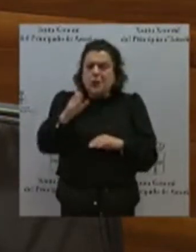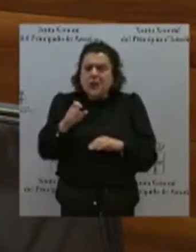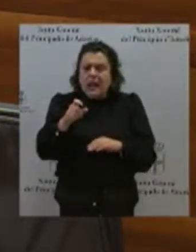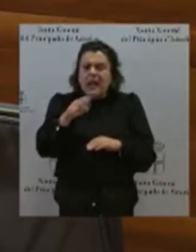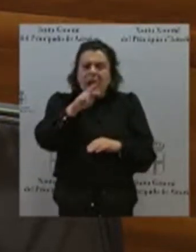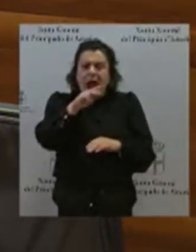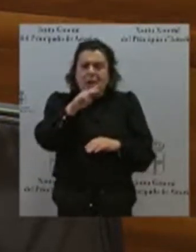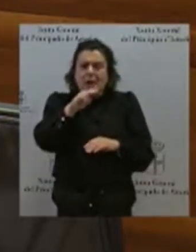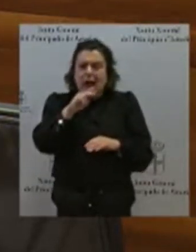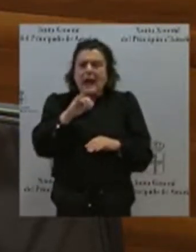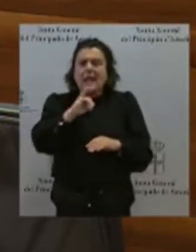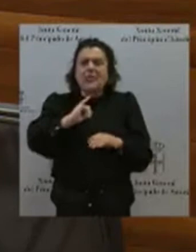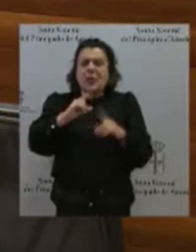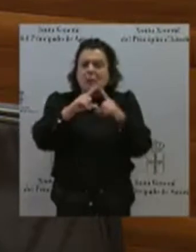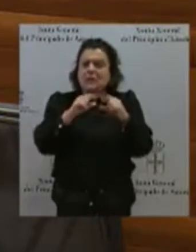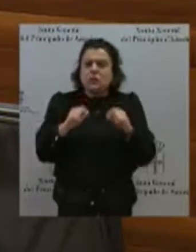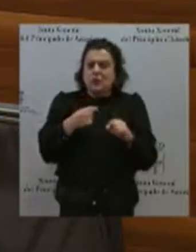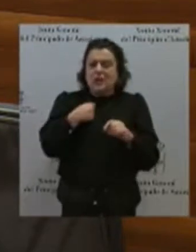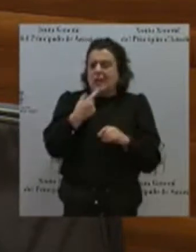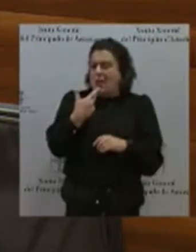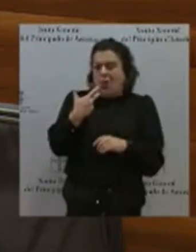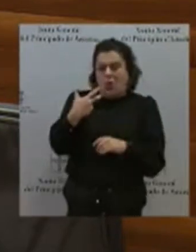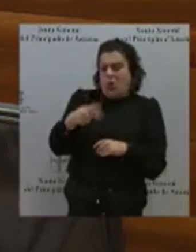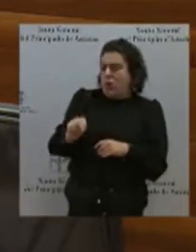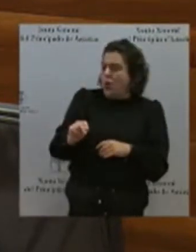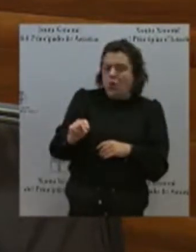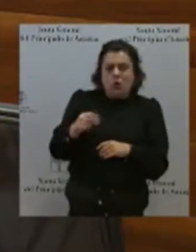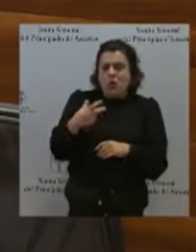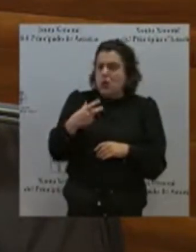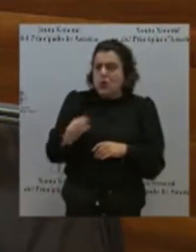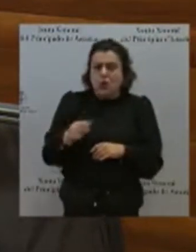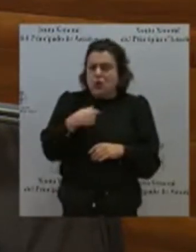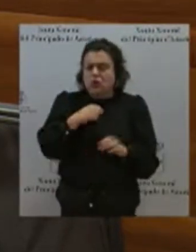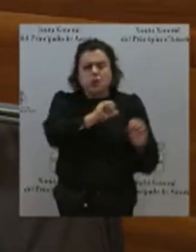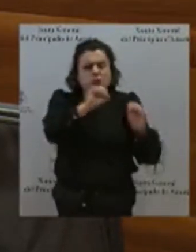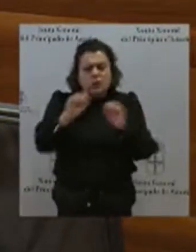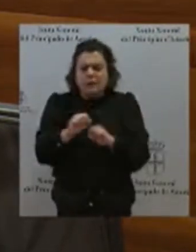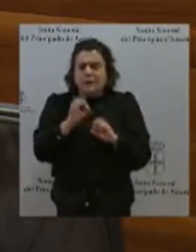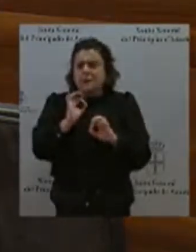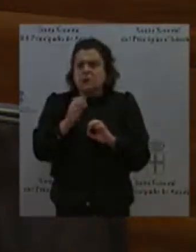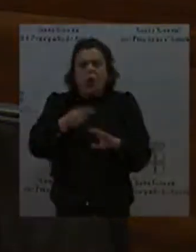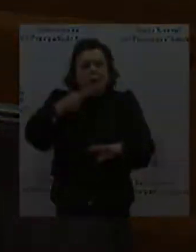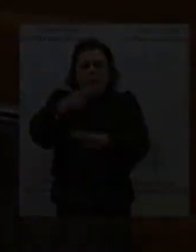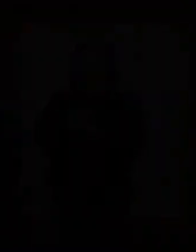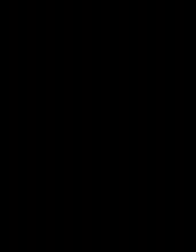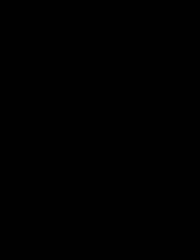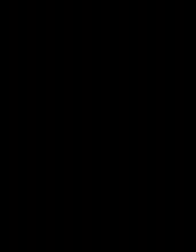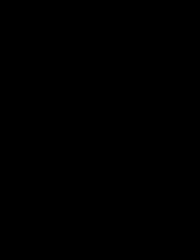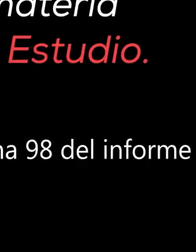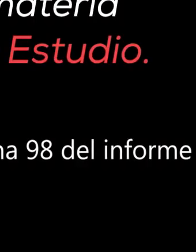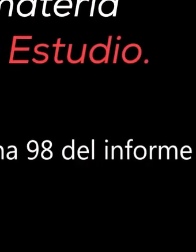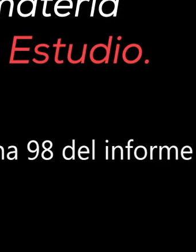planteamiento que nosotros defendemos. Nadie va a estar obligado a hablar en asturiano. Eso es falso. No estamos en ese planteamiento. Mire.